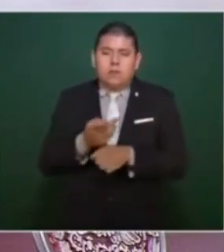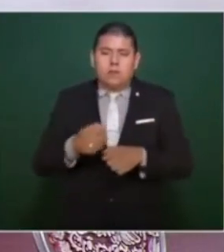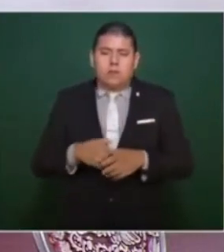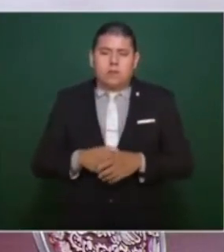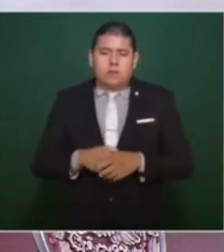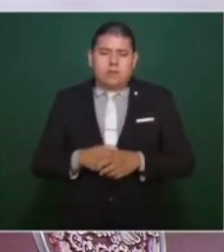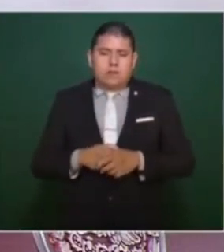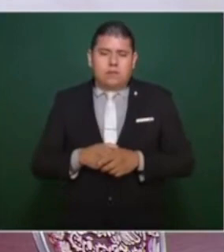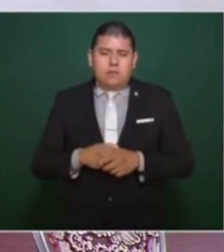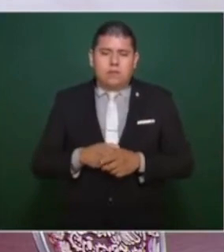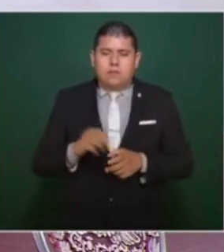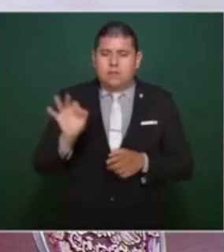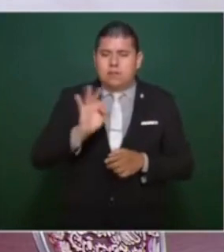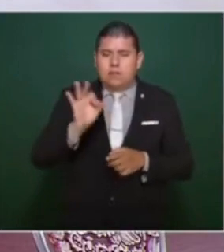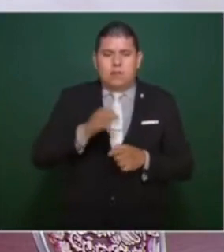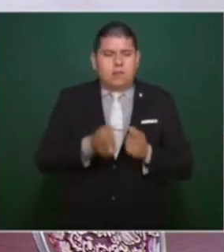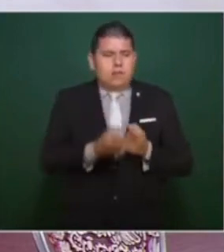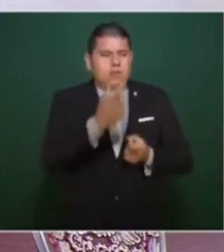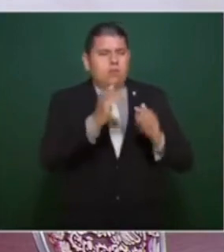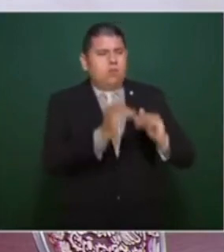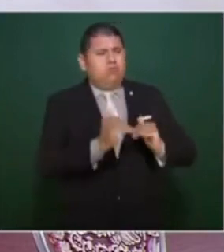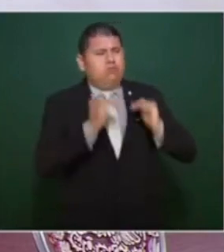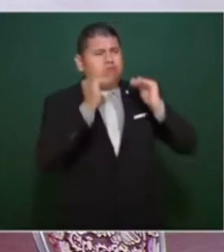tenía que ver nada más con las élites,